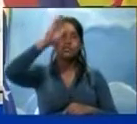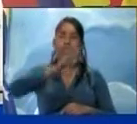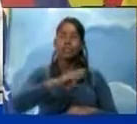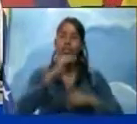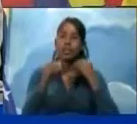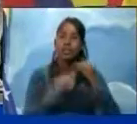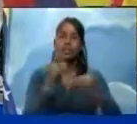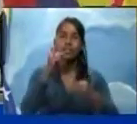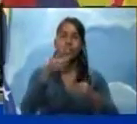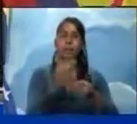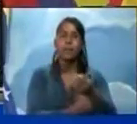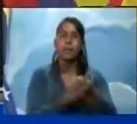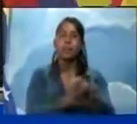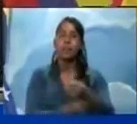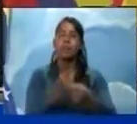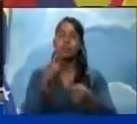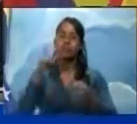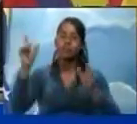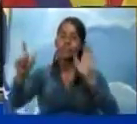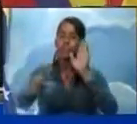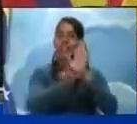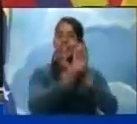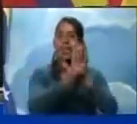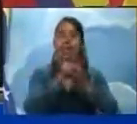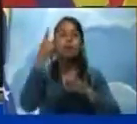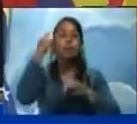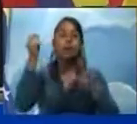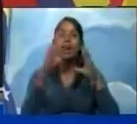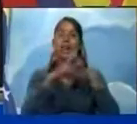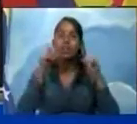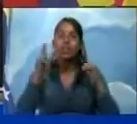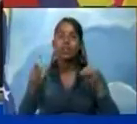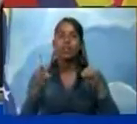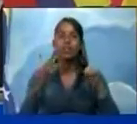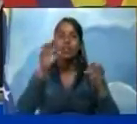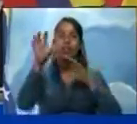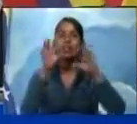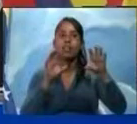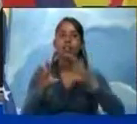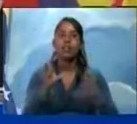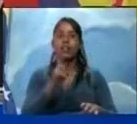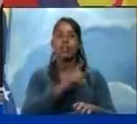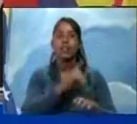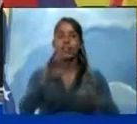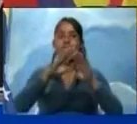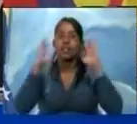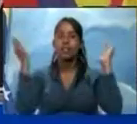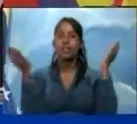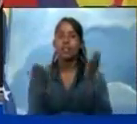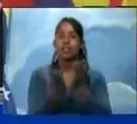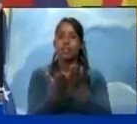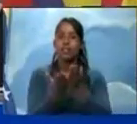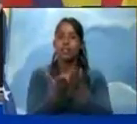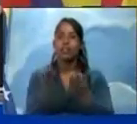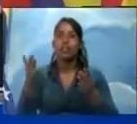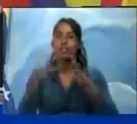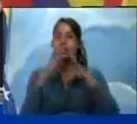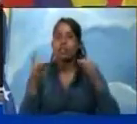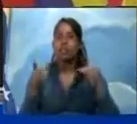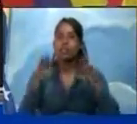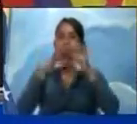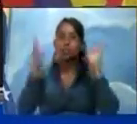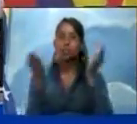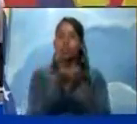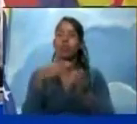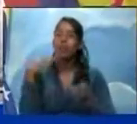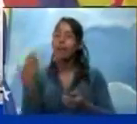Darío, hermano, decretó para todas las naciones del mundo, todo el mundo,